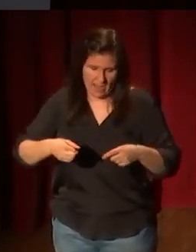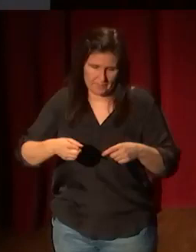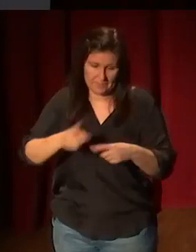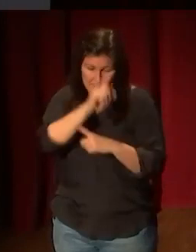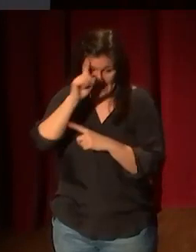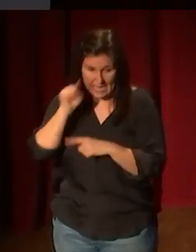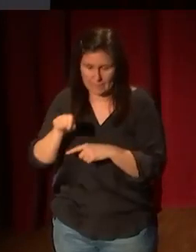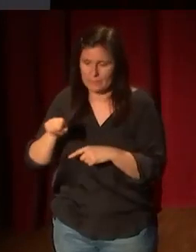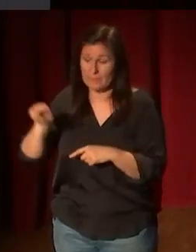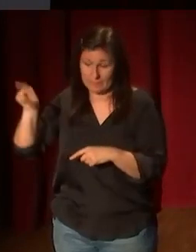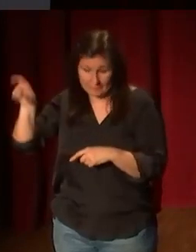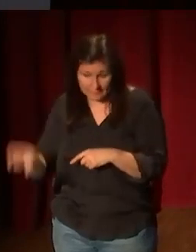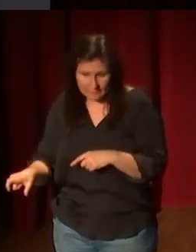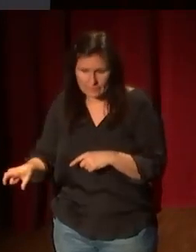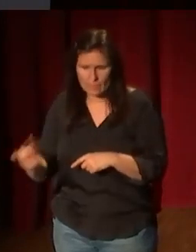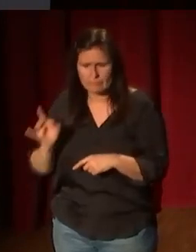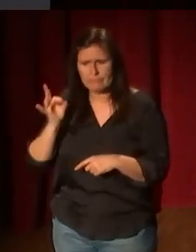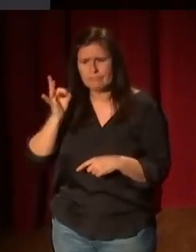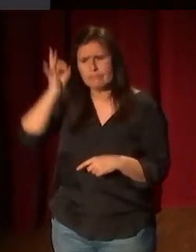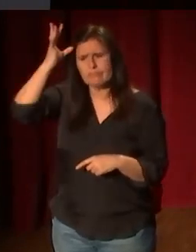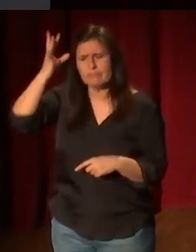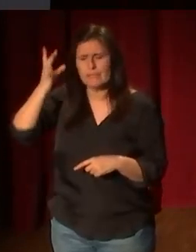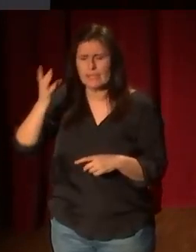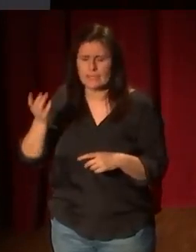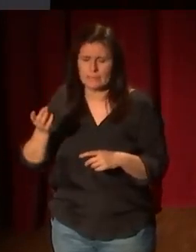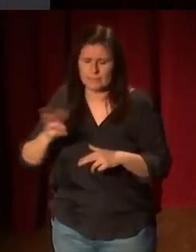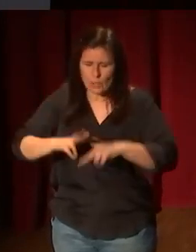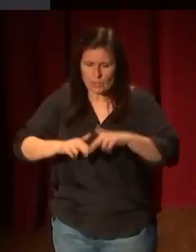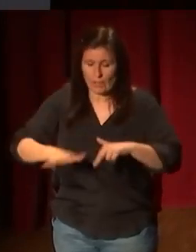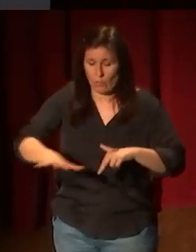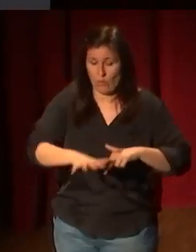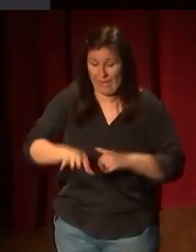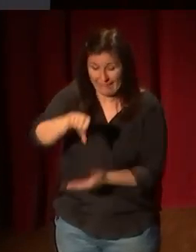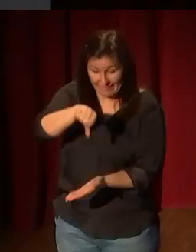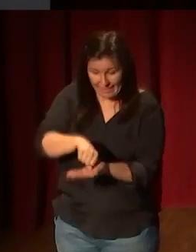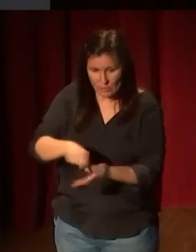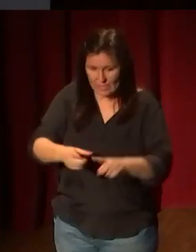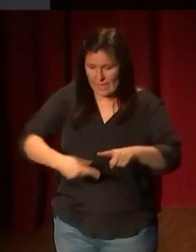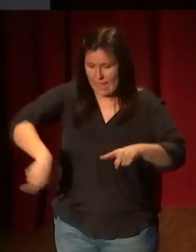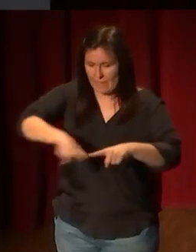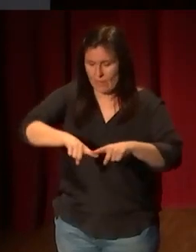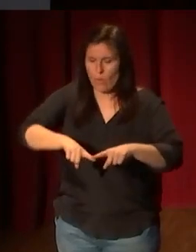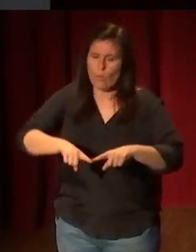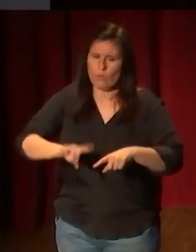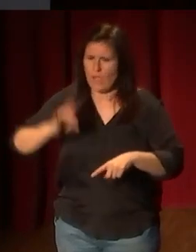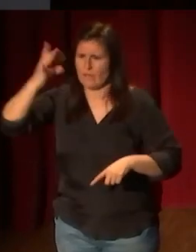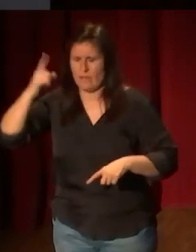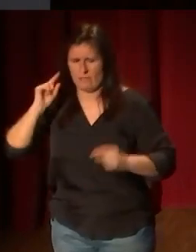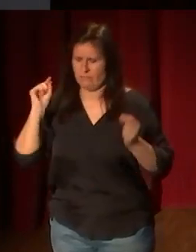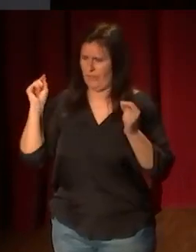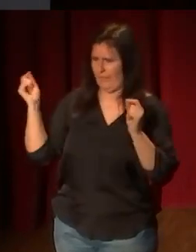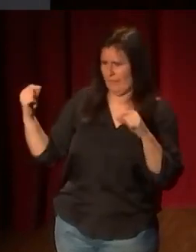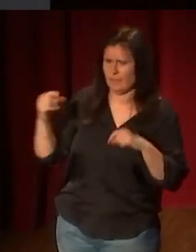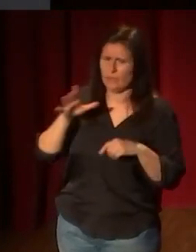ramón mesonero romanos tuvo la idea de que se instalase en el centro de la plaza una idea que fue muy discutida y que siguió